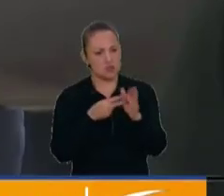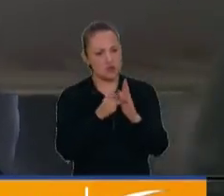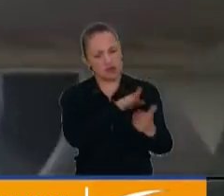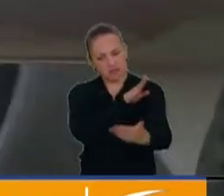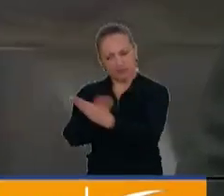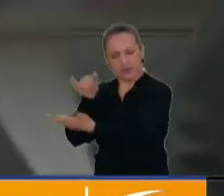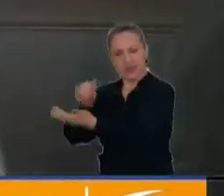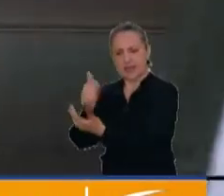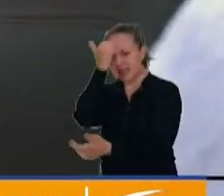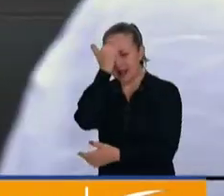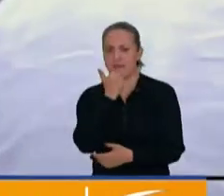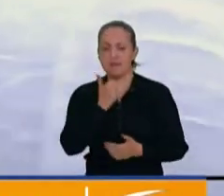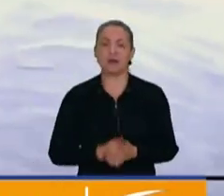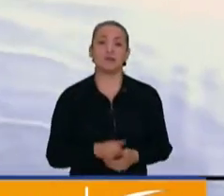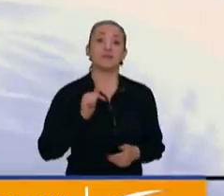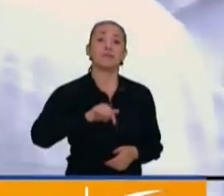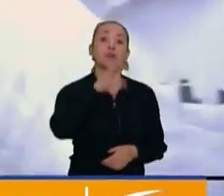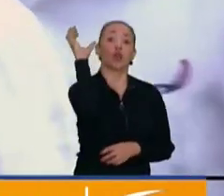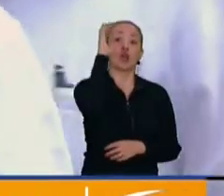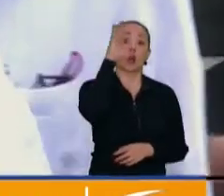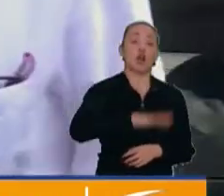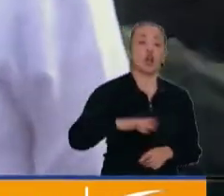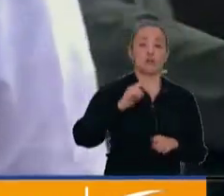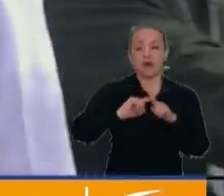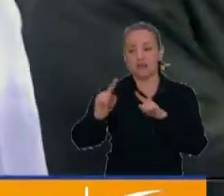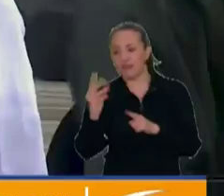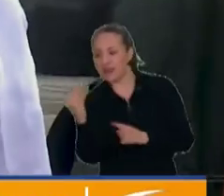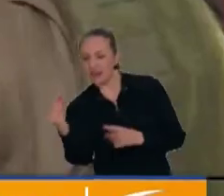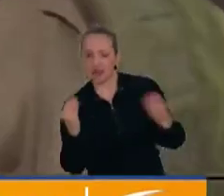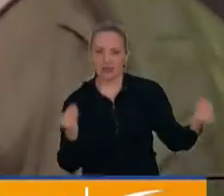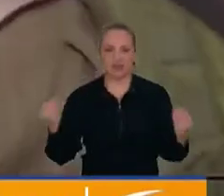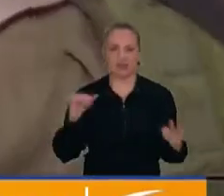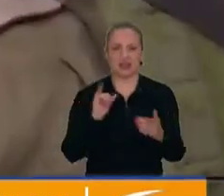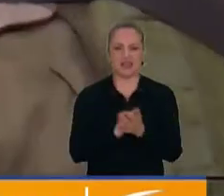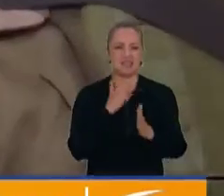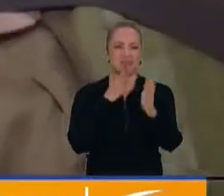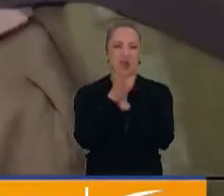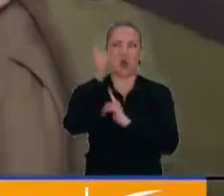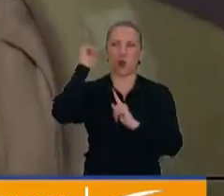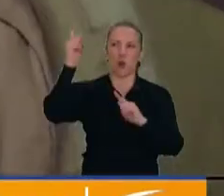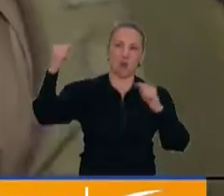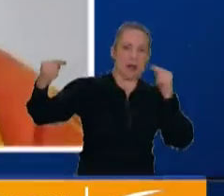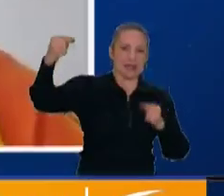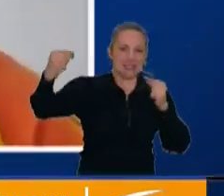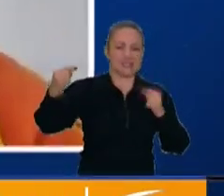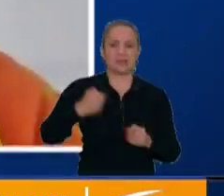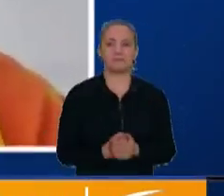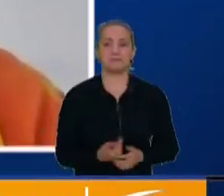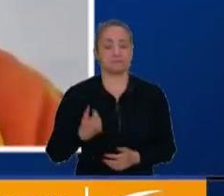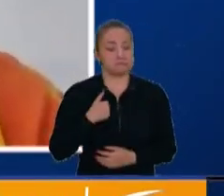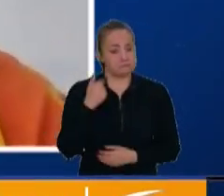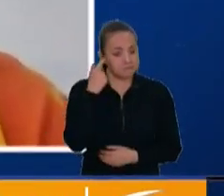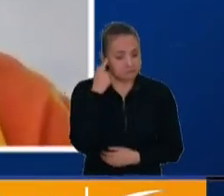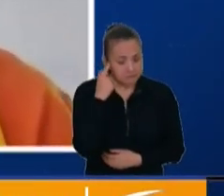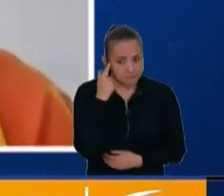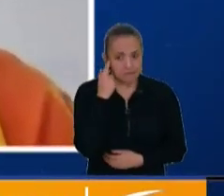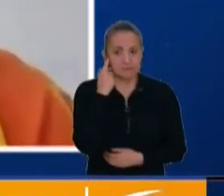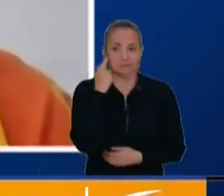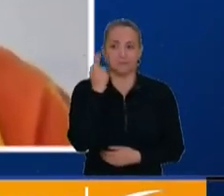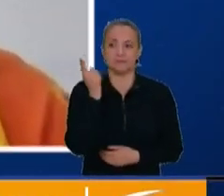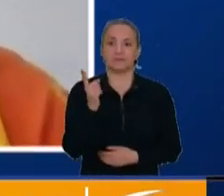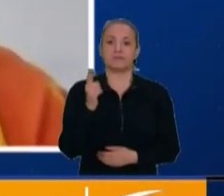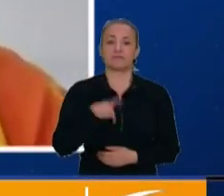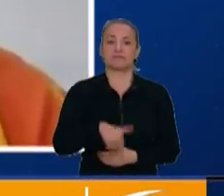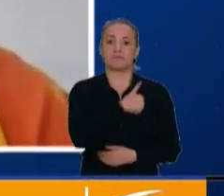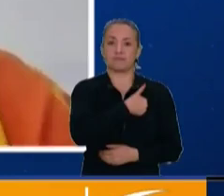terrorismo. En Colombia, desde varios sectores, reaccionaron a esta tensión diplomática. Creo que la posición